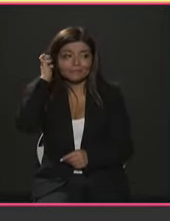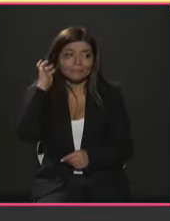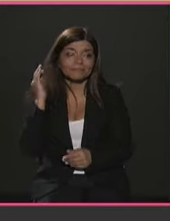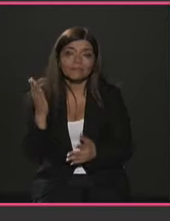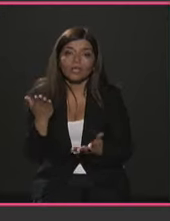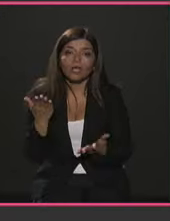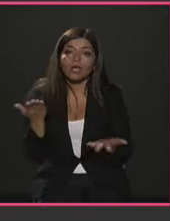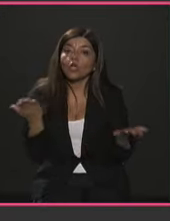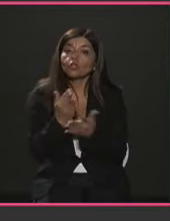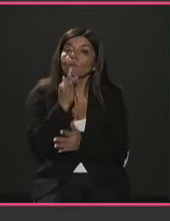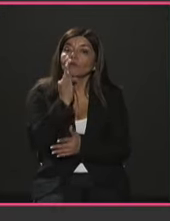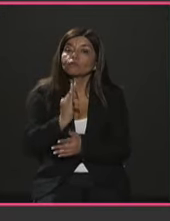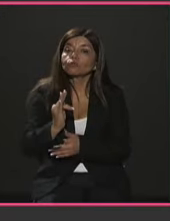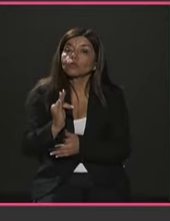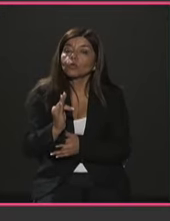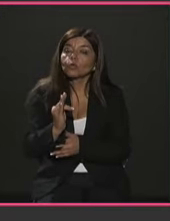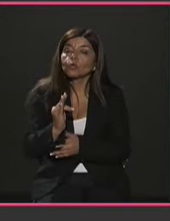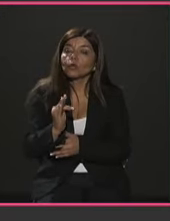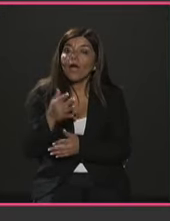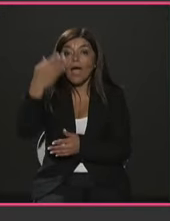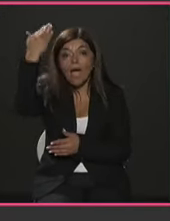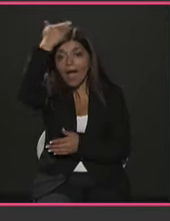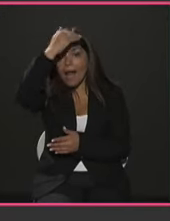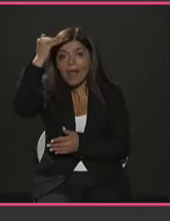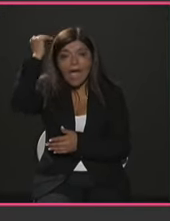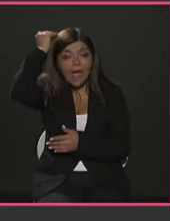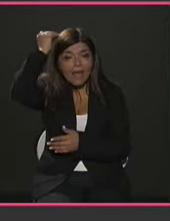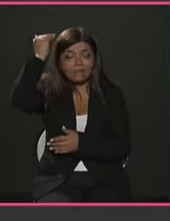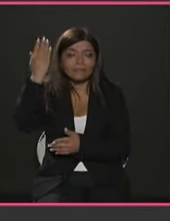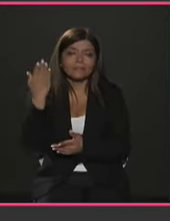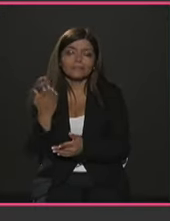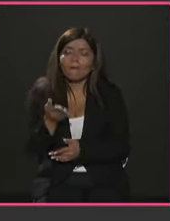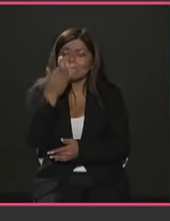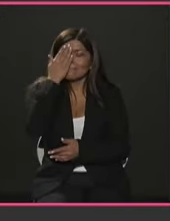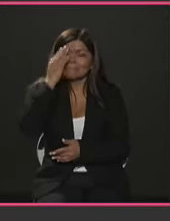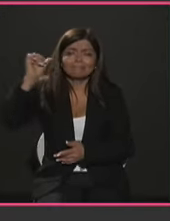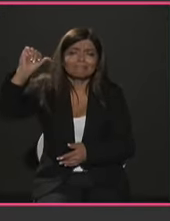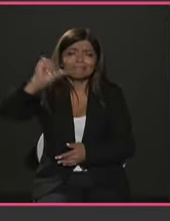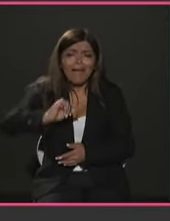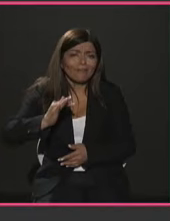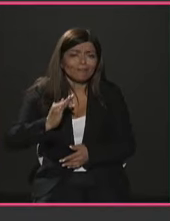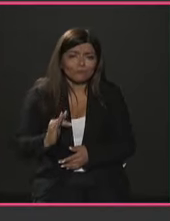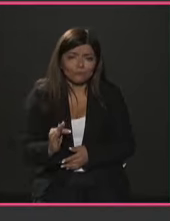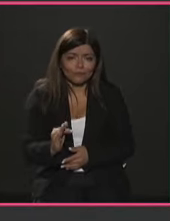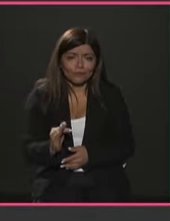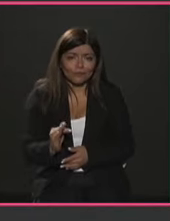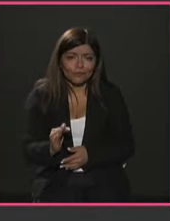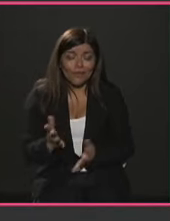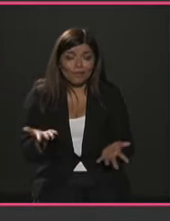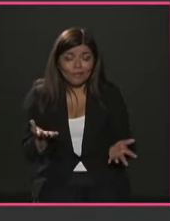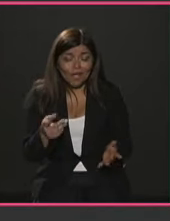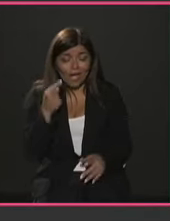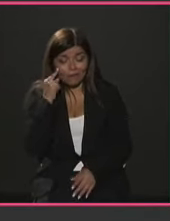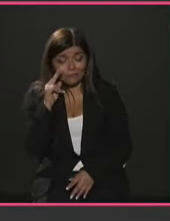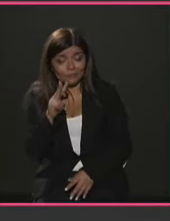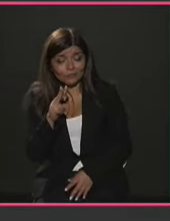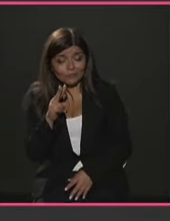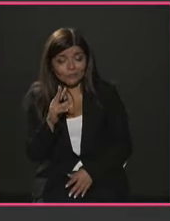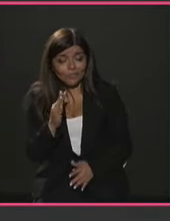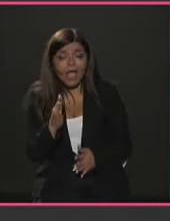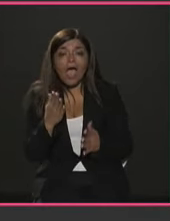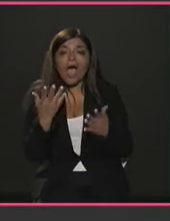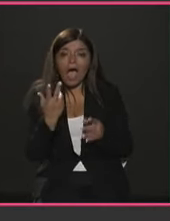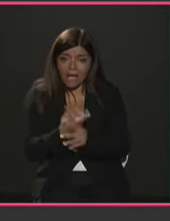cómo será el futuro el futuro de la región árabe es muy malo no importa cuál sea la predicción de